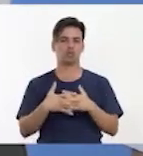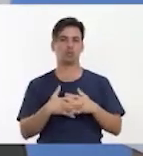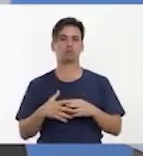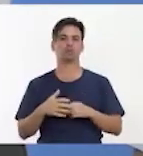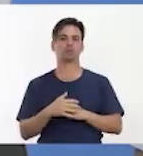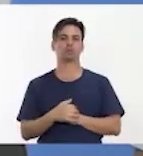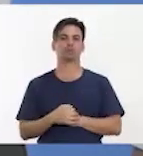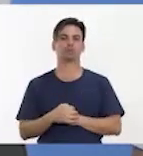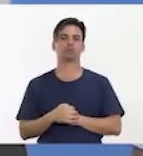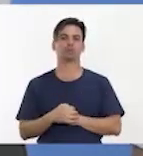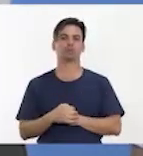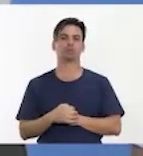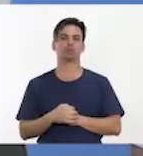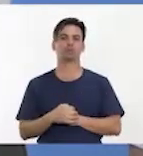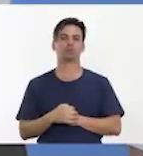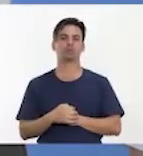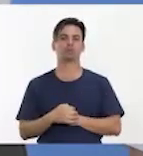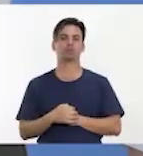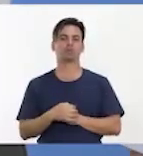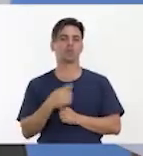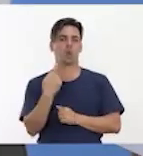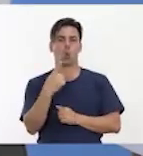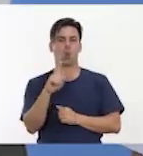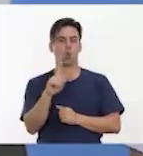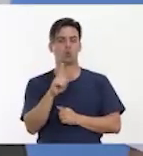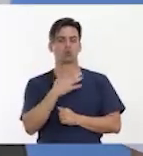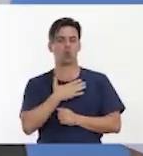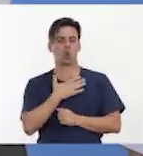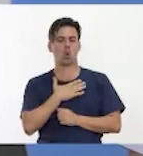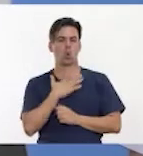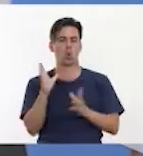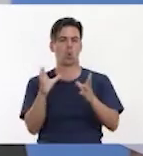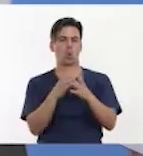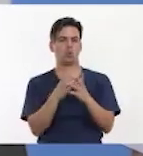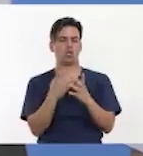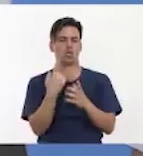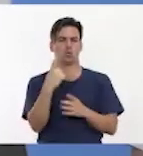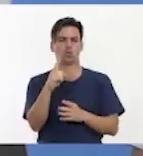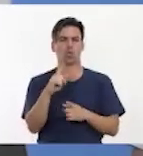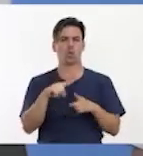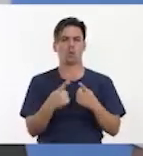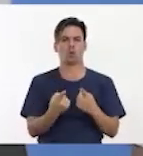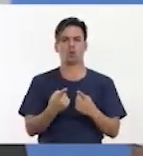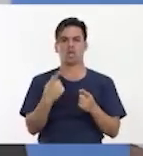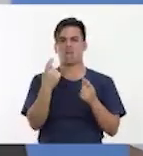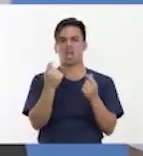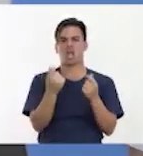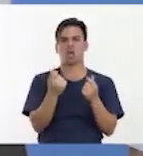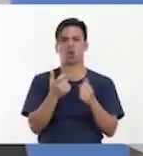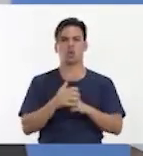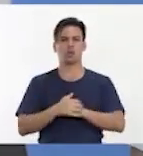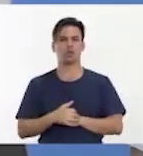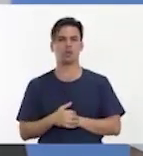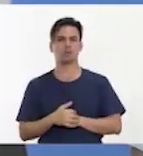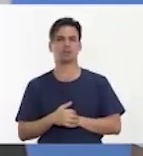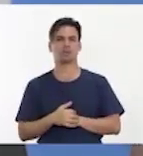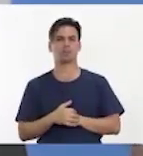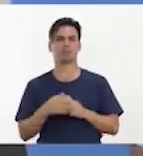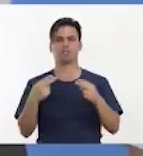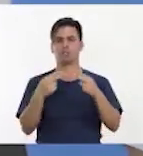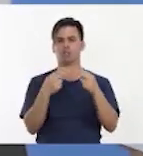sencillamente restringe su marco de acción al plano económico y a la competencia económica con sus principales